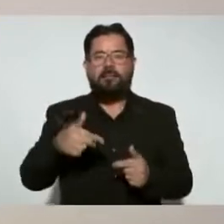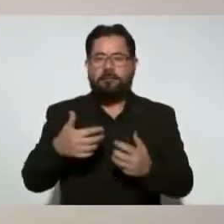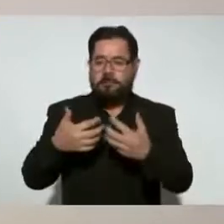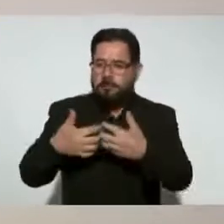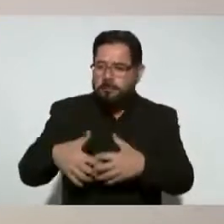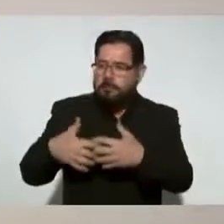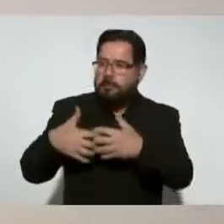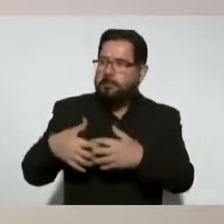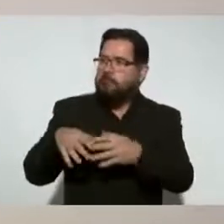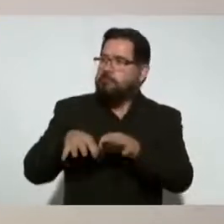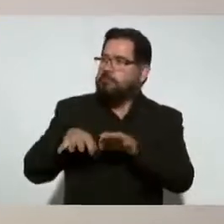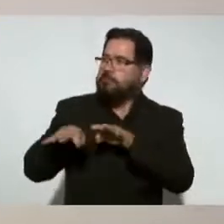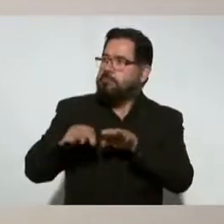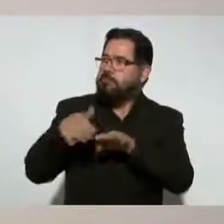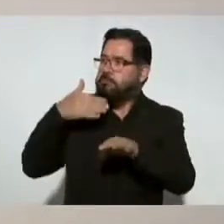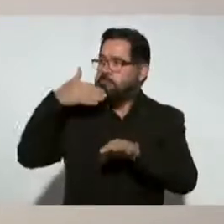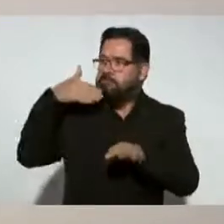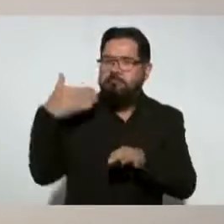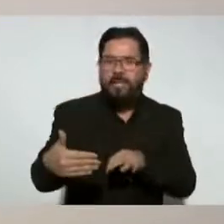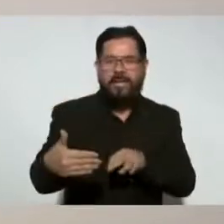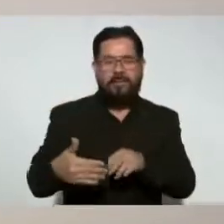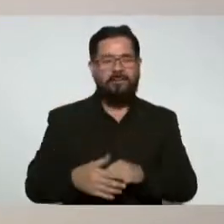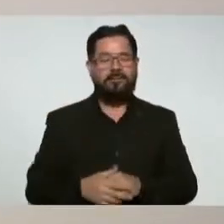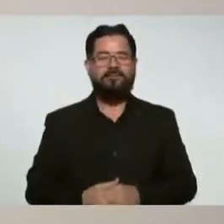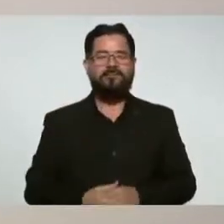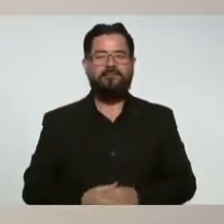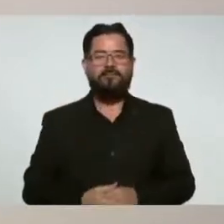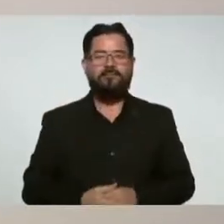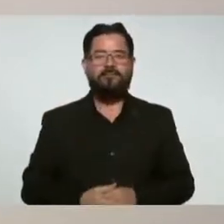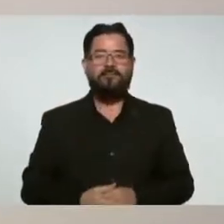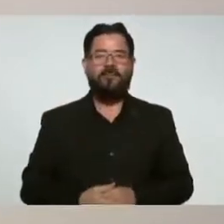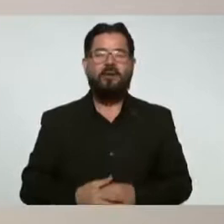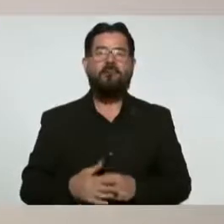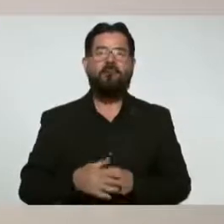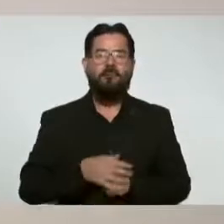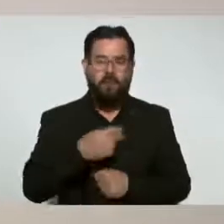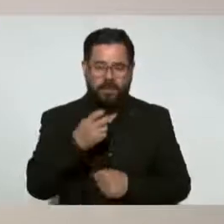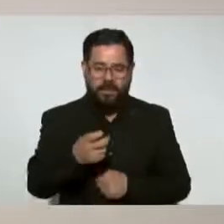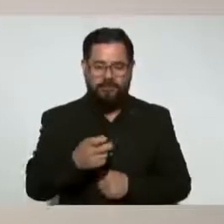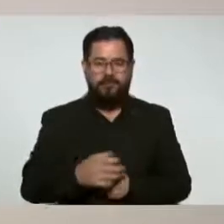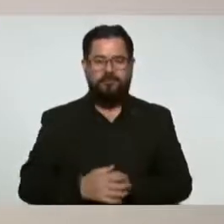bien. Por eso se está